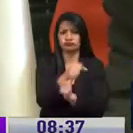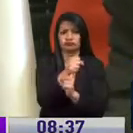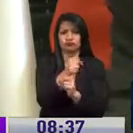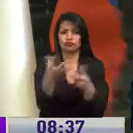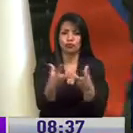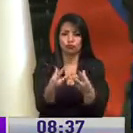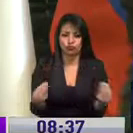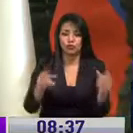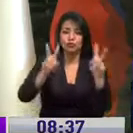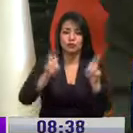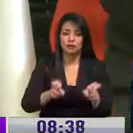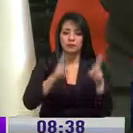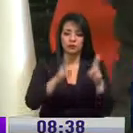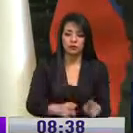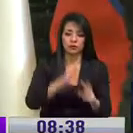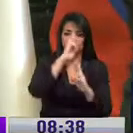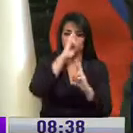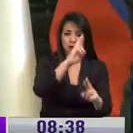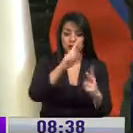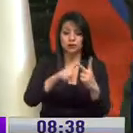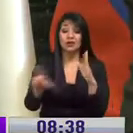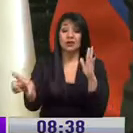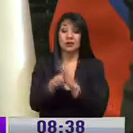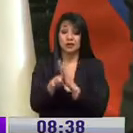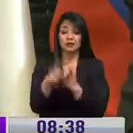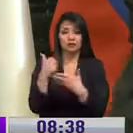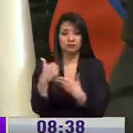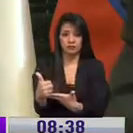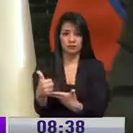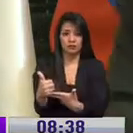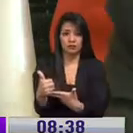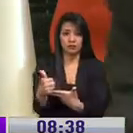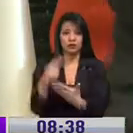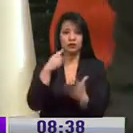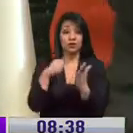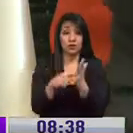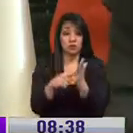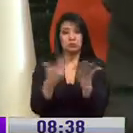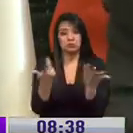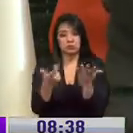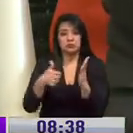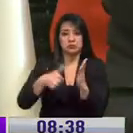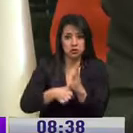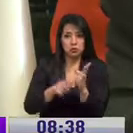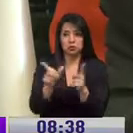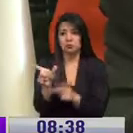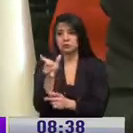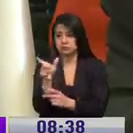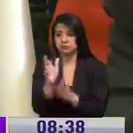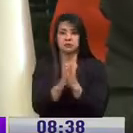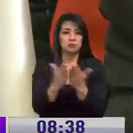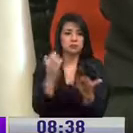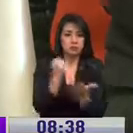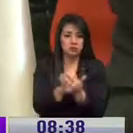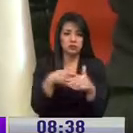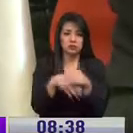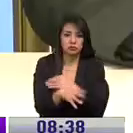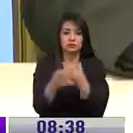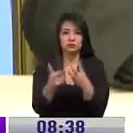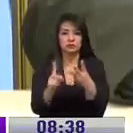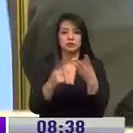materia humanitaria, legal, cuestiones de documentación, por ejemplo, y de